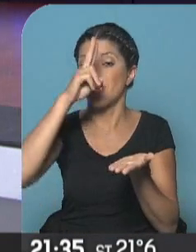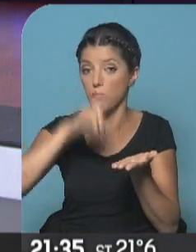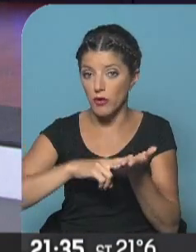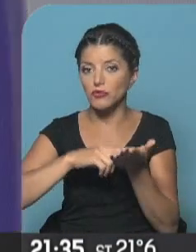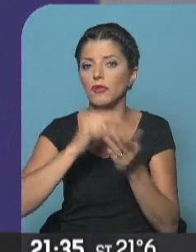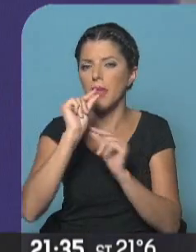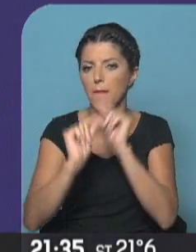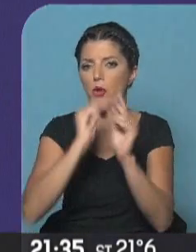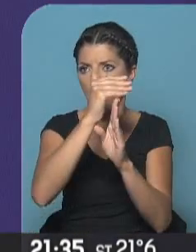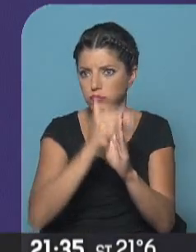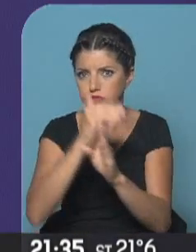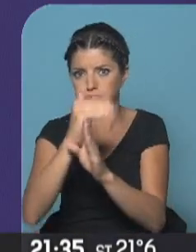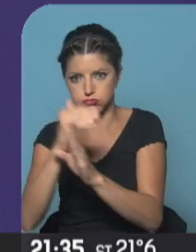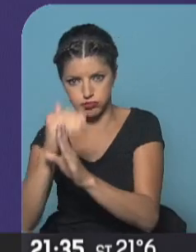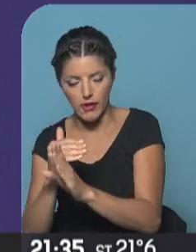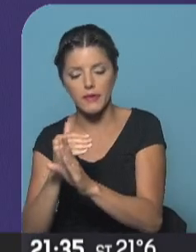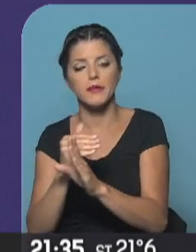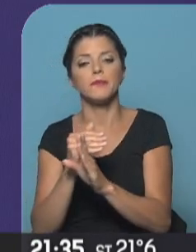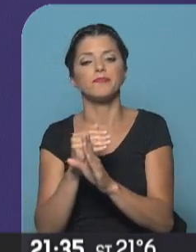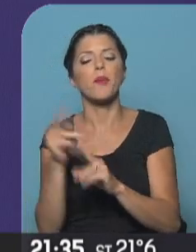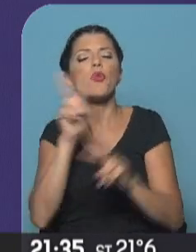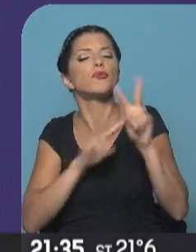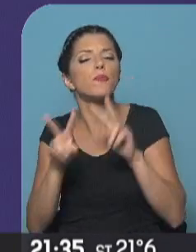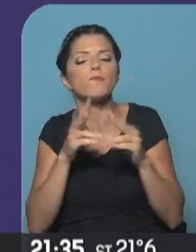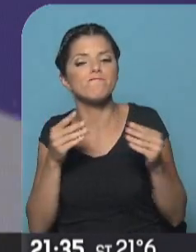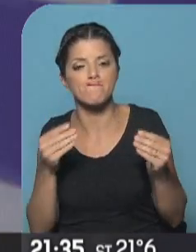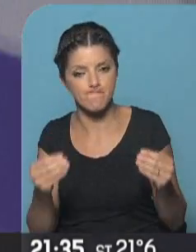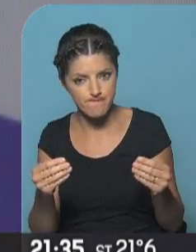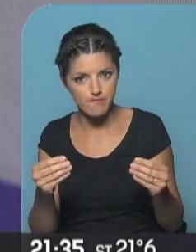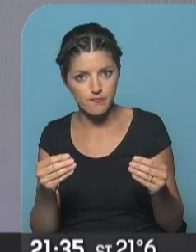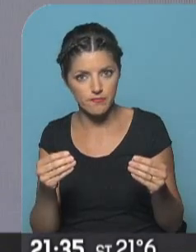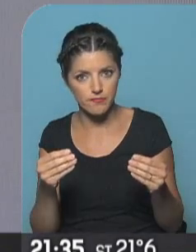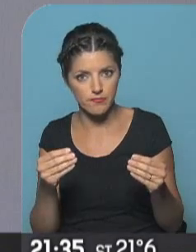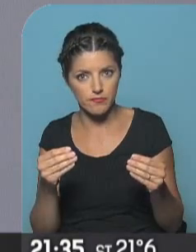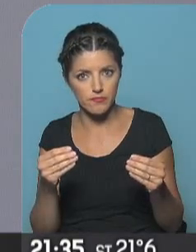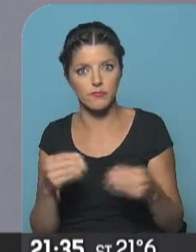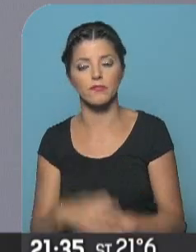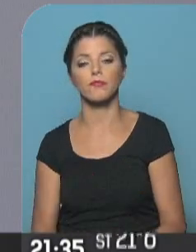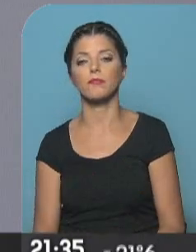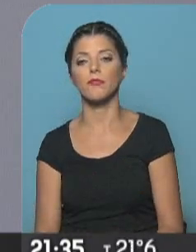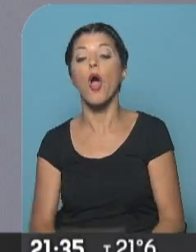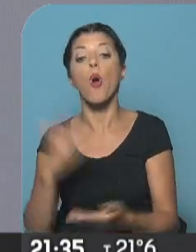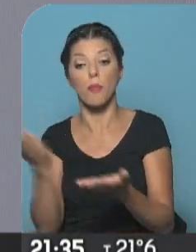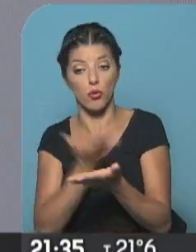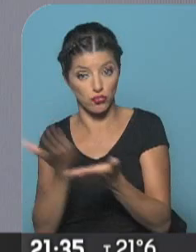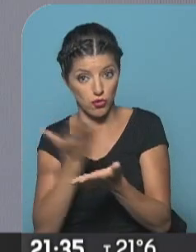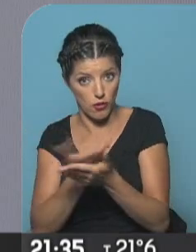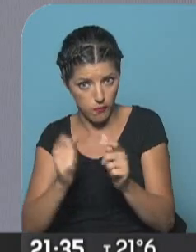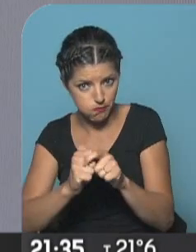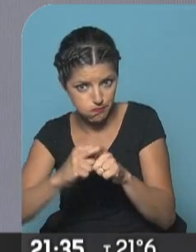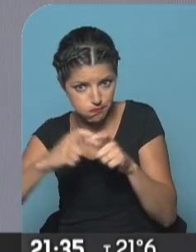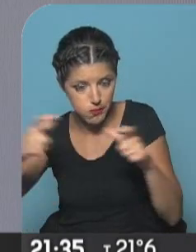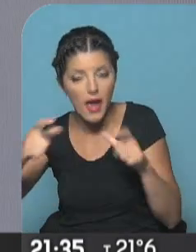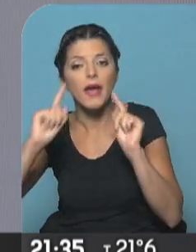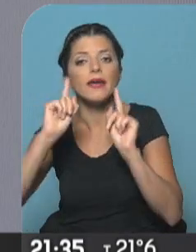que tienden a buscar una mayor producción y eliminar gran parte de las distorsiones que hoy tenemos